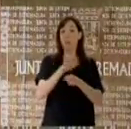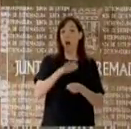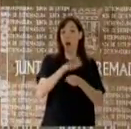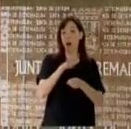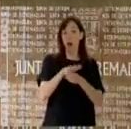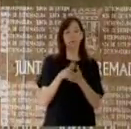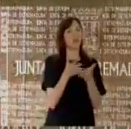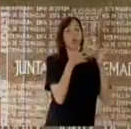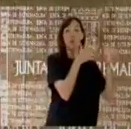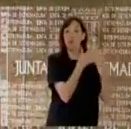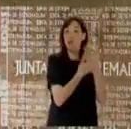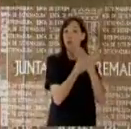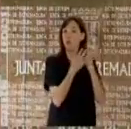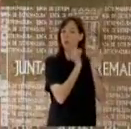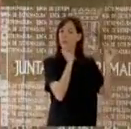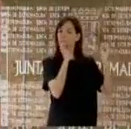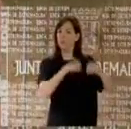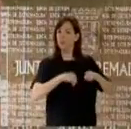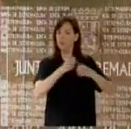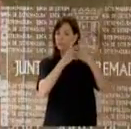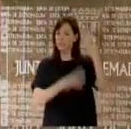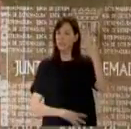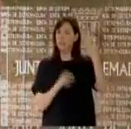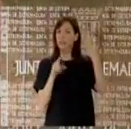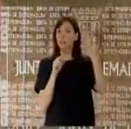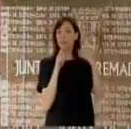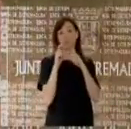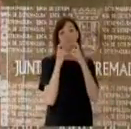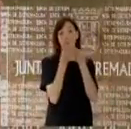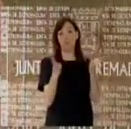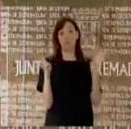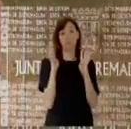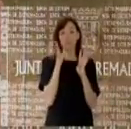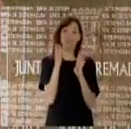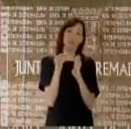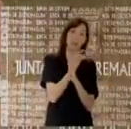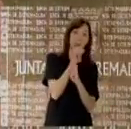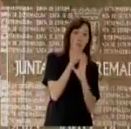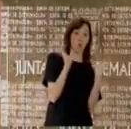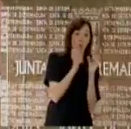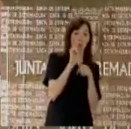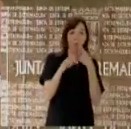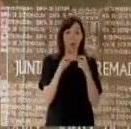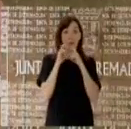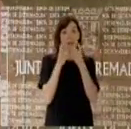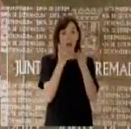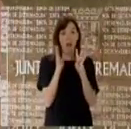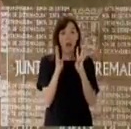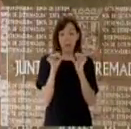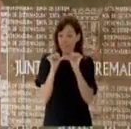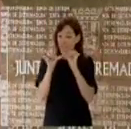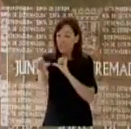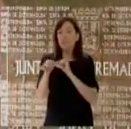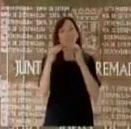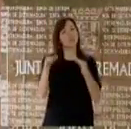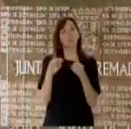todos los acuerdos del Consejo de Gobierno que se explican en su habitual rueda de prensa tras la celebración del mismo tendrán el acompañamiento de la